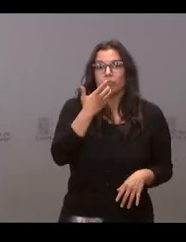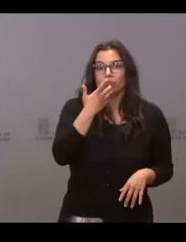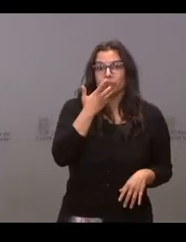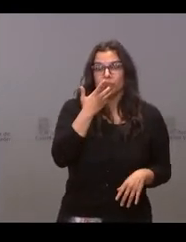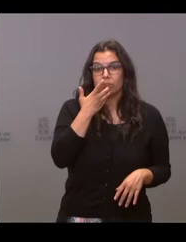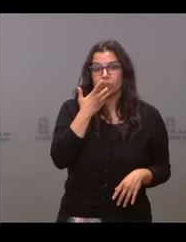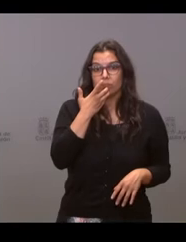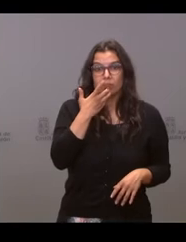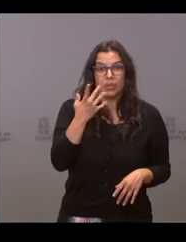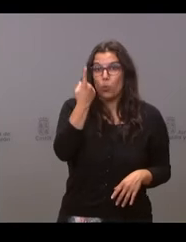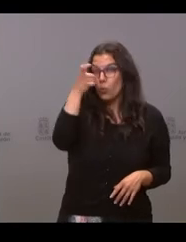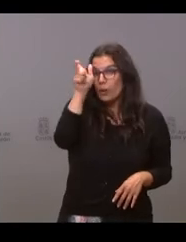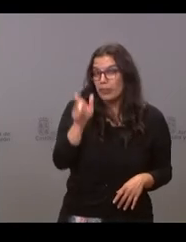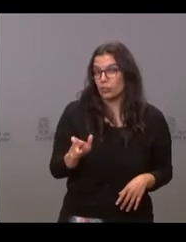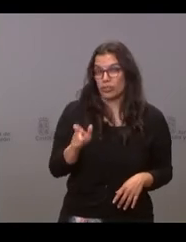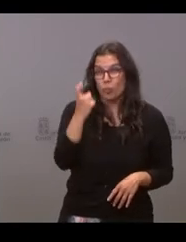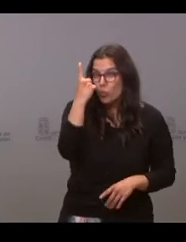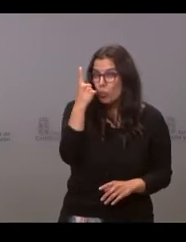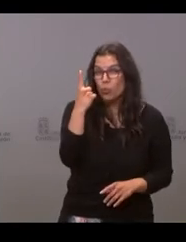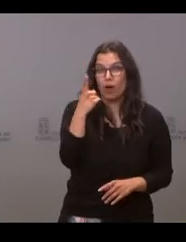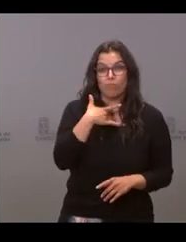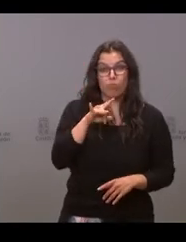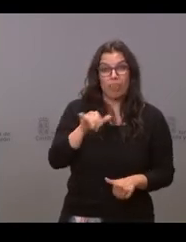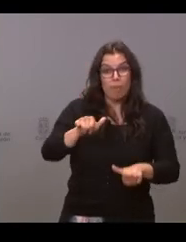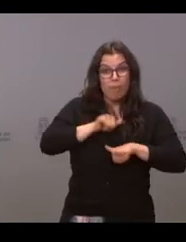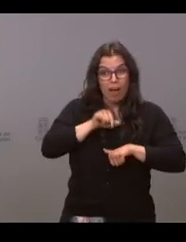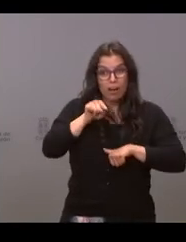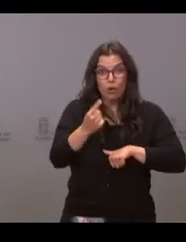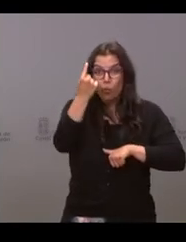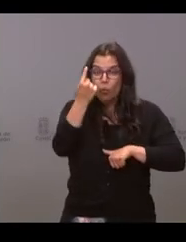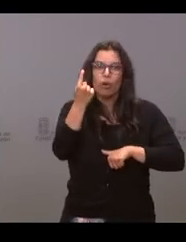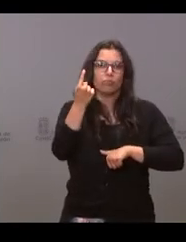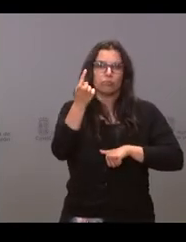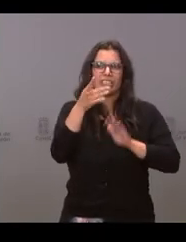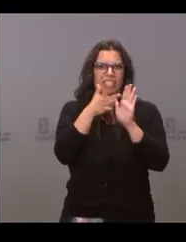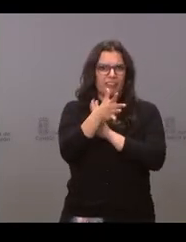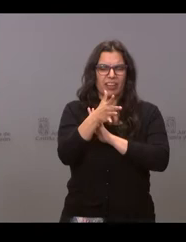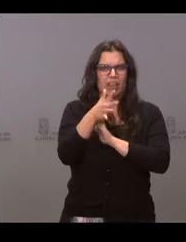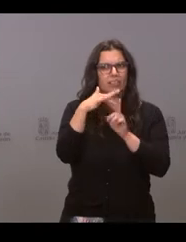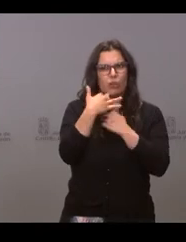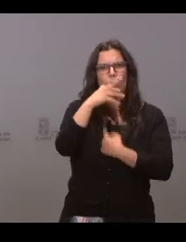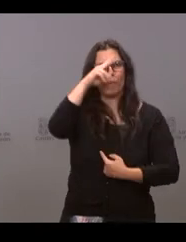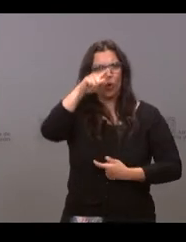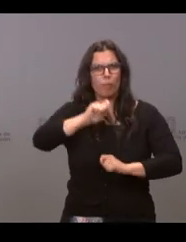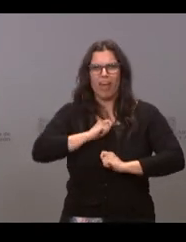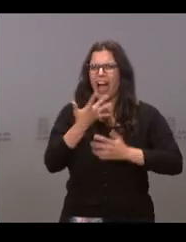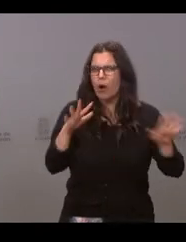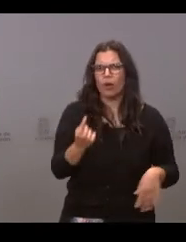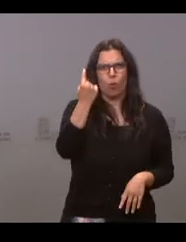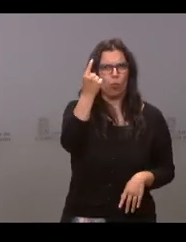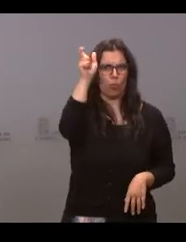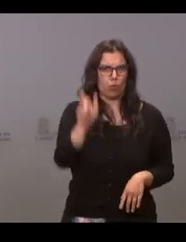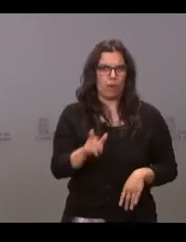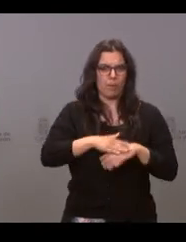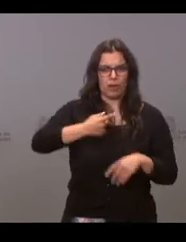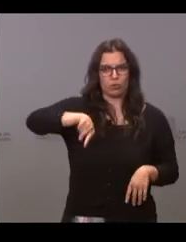una sola persona que pueda estar en situación de desempleo es una situación de drama y de preocupación para la junta de